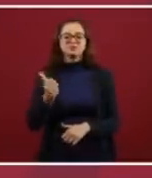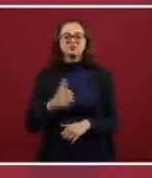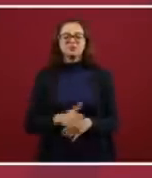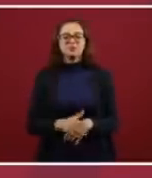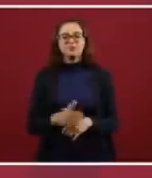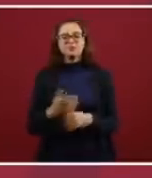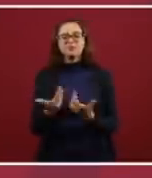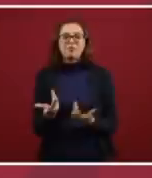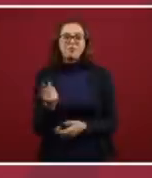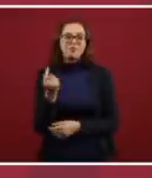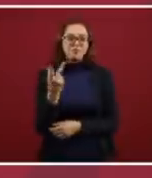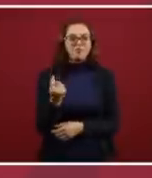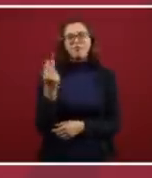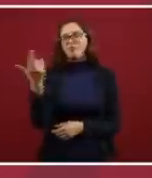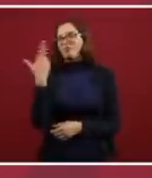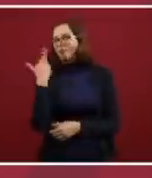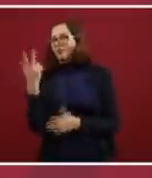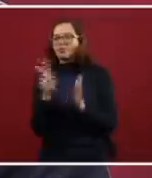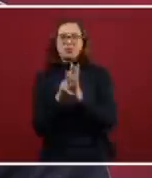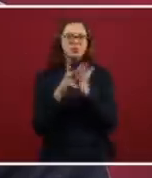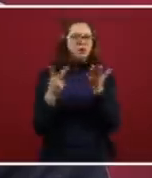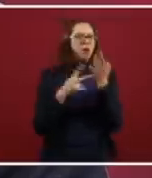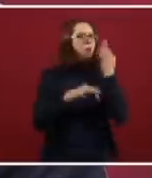algunos medios de comunicación.